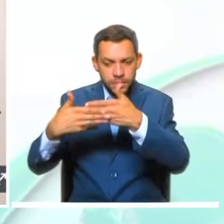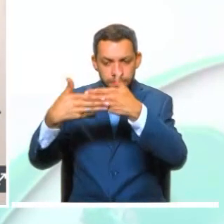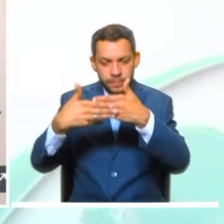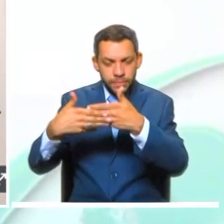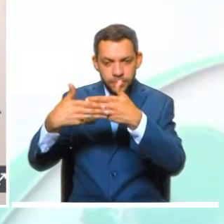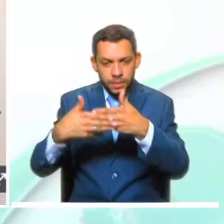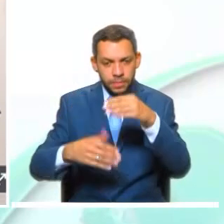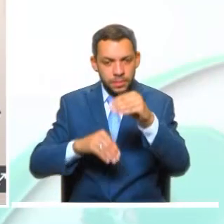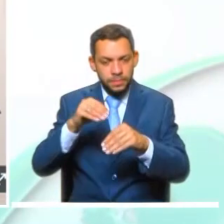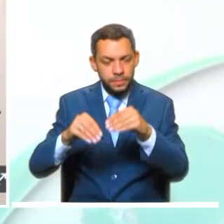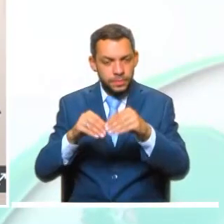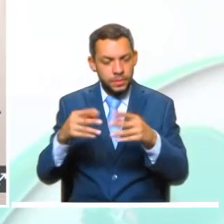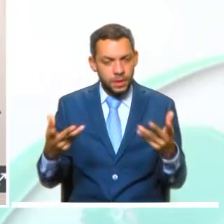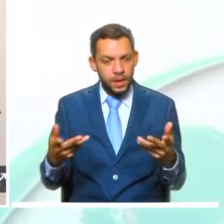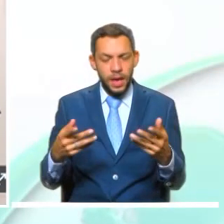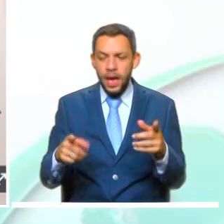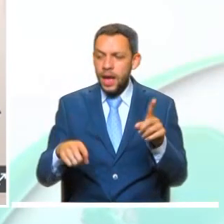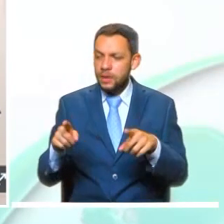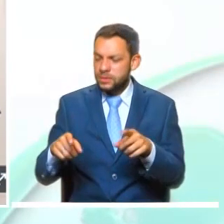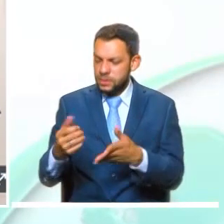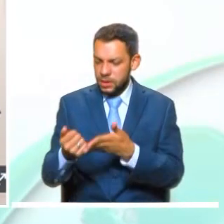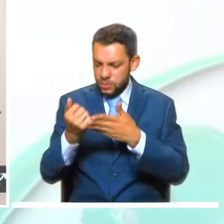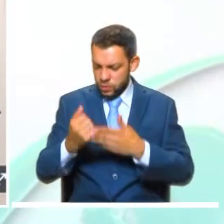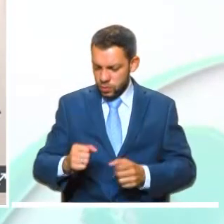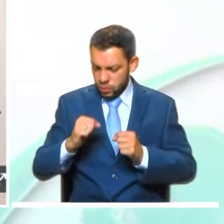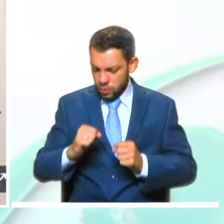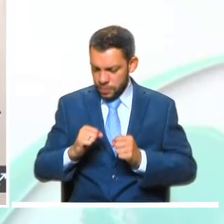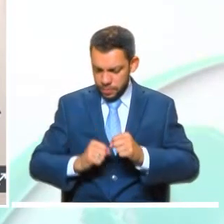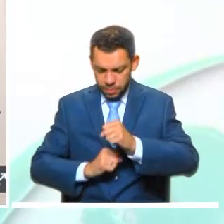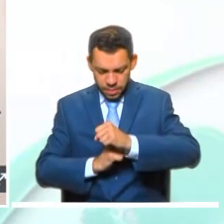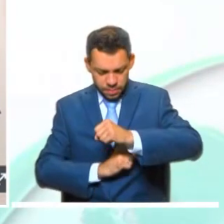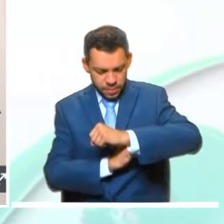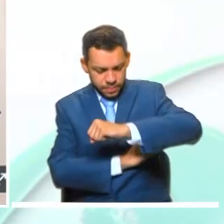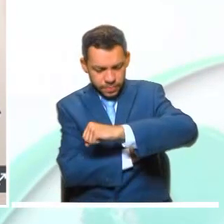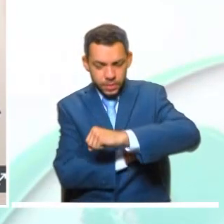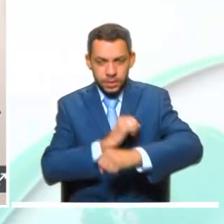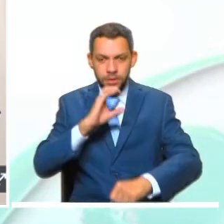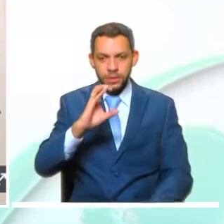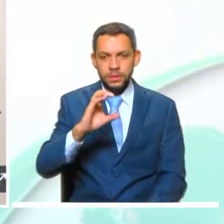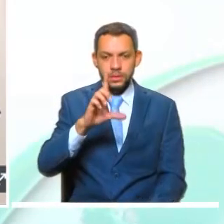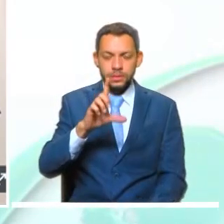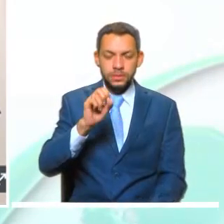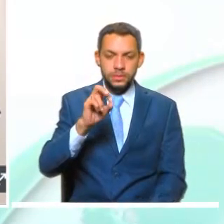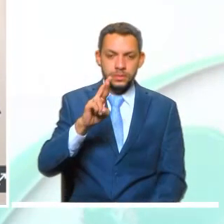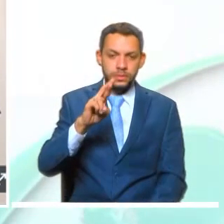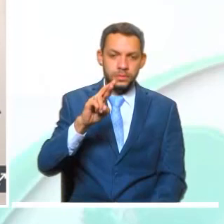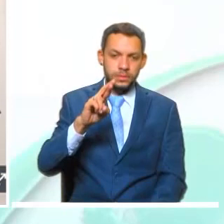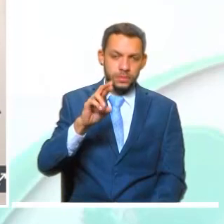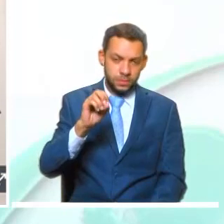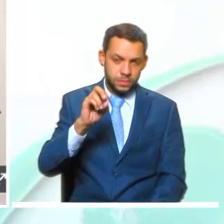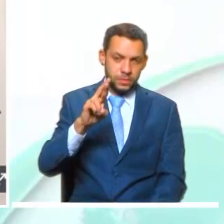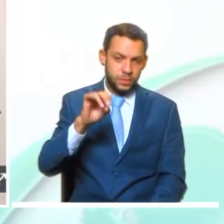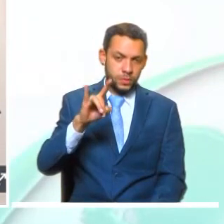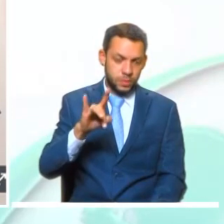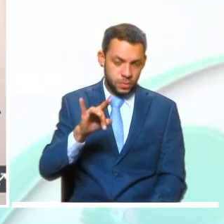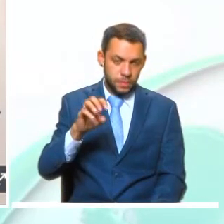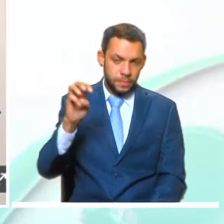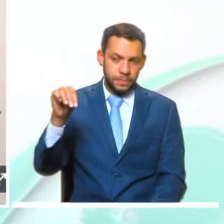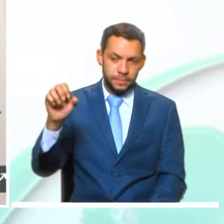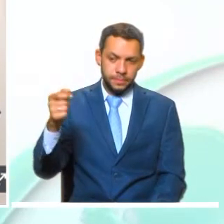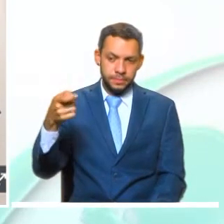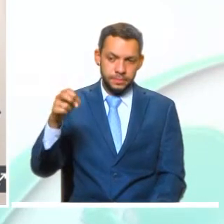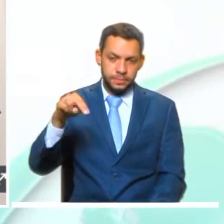el magnesio el cloruro de magnesio nosotros lo tenemos de una calidad maravillosa pero también puede consumir selenio